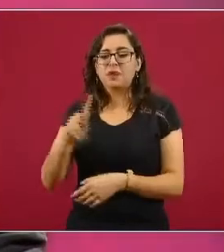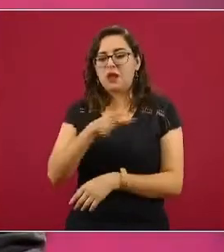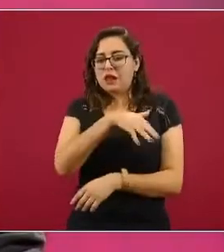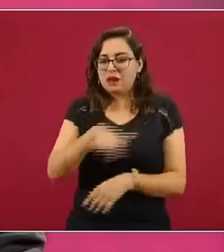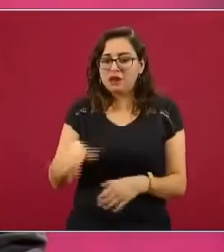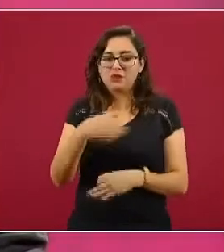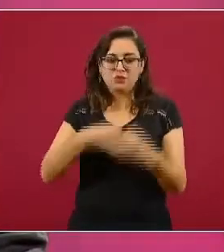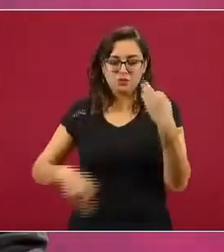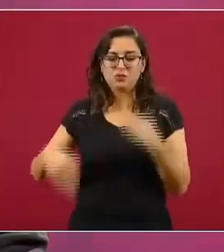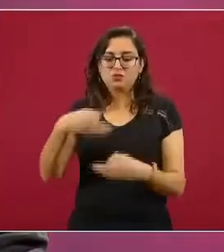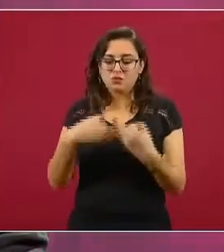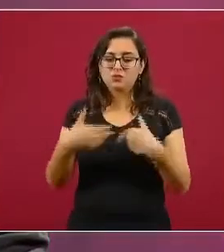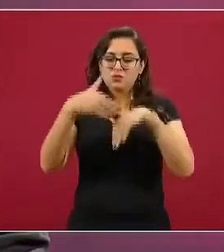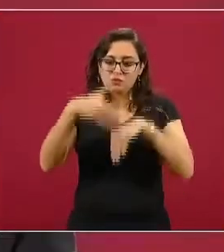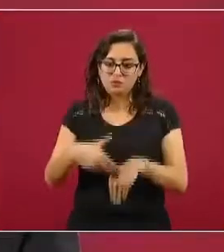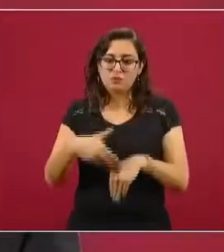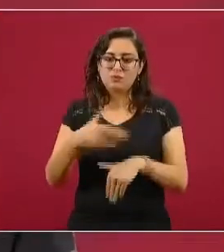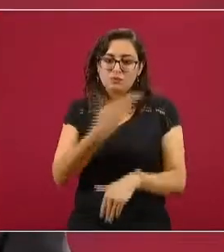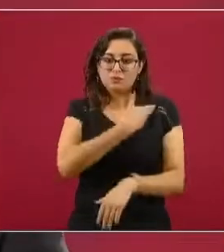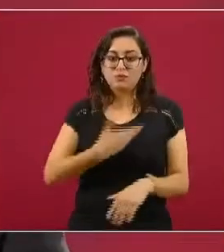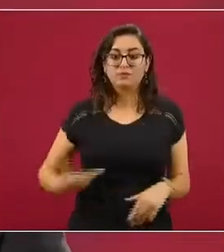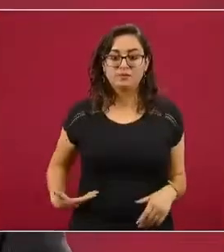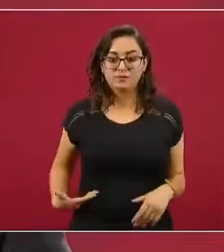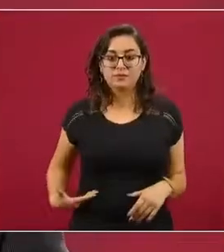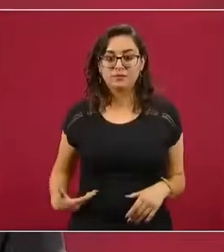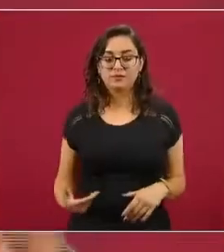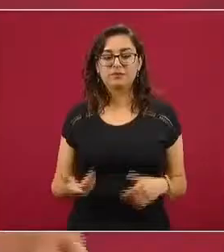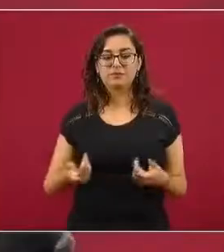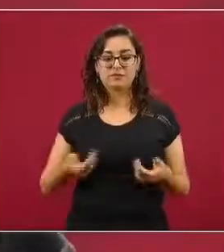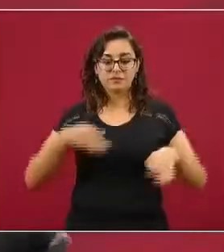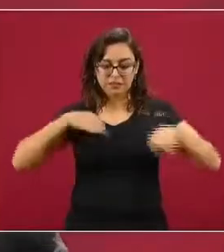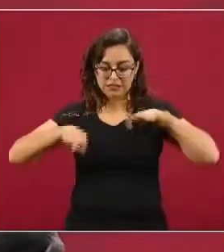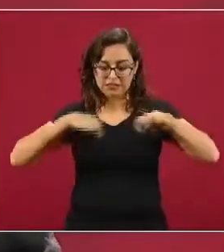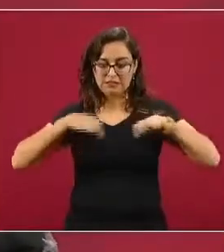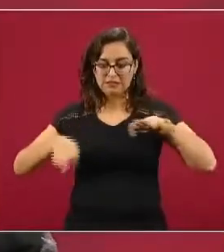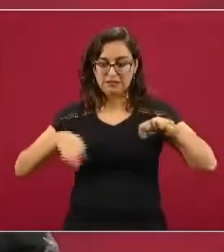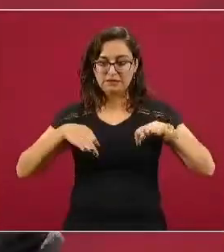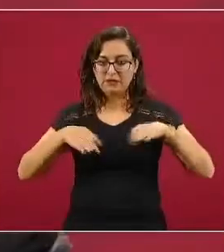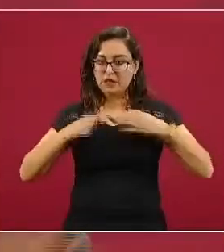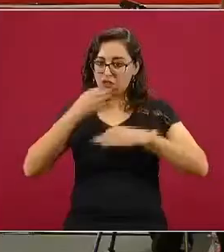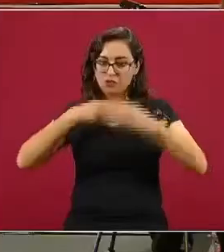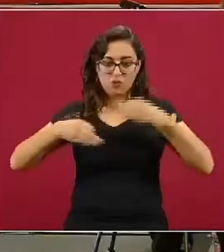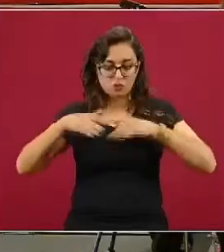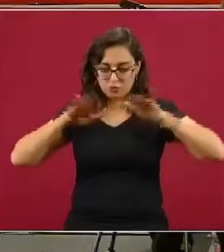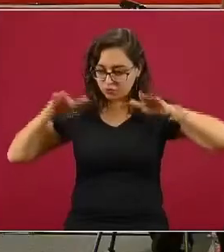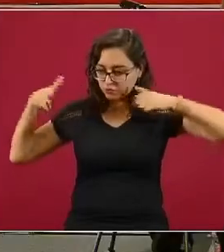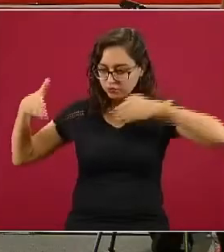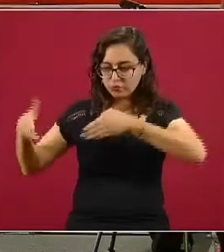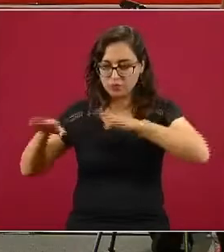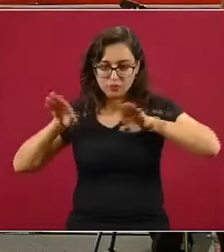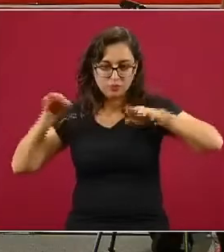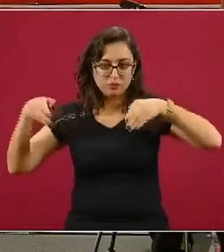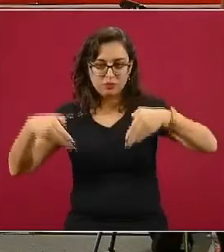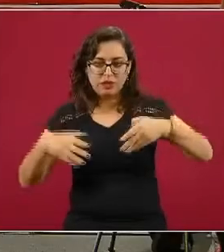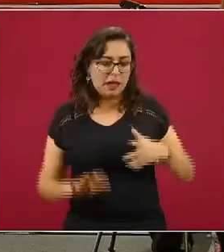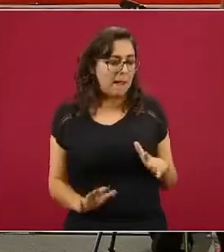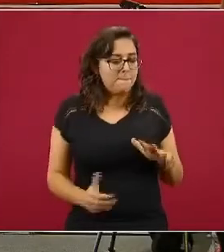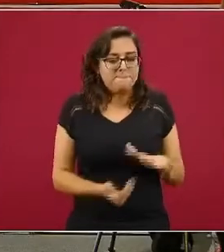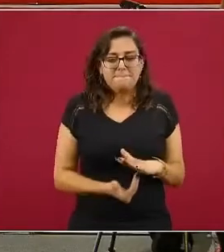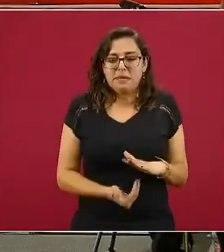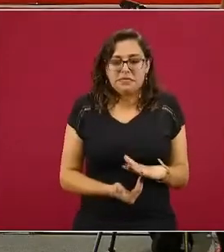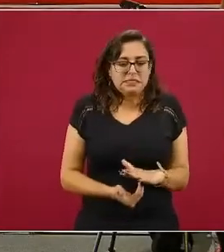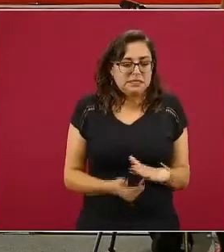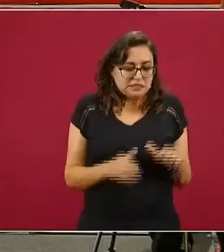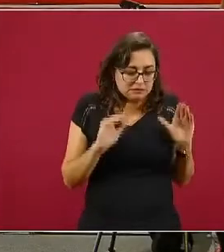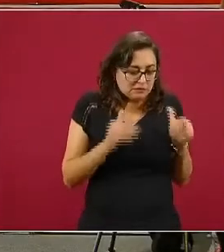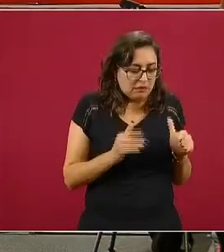que nos hace nuestro presidente de ejercer nuestras funciones pensando en la localidad, no pensando en un escritorio y actuando